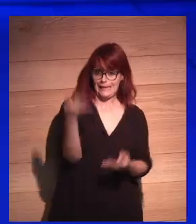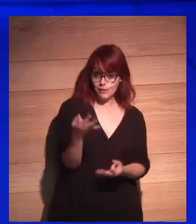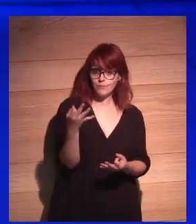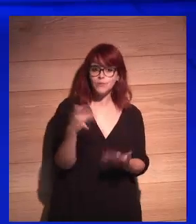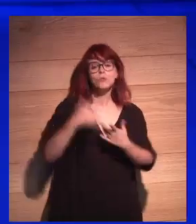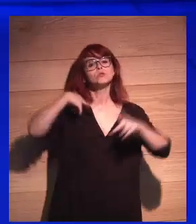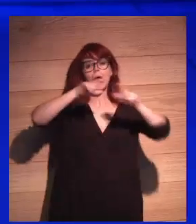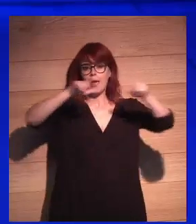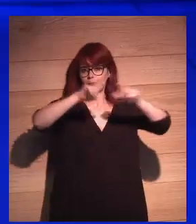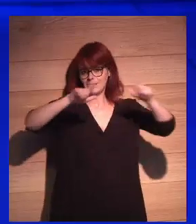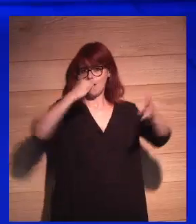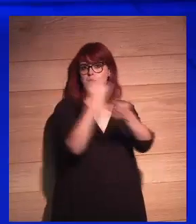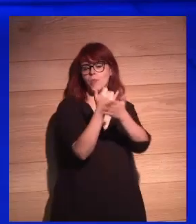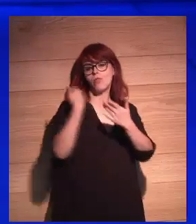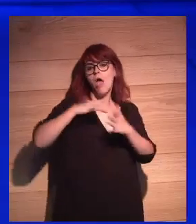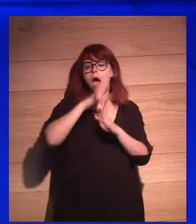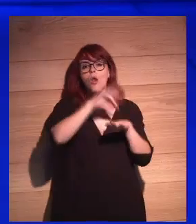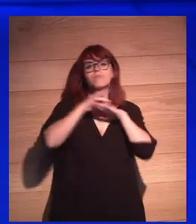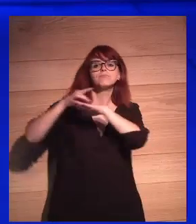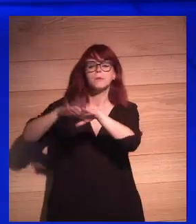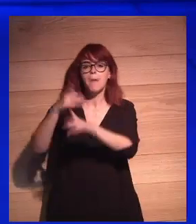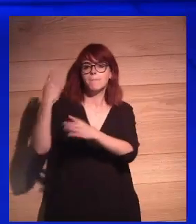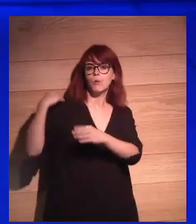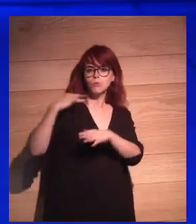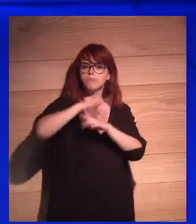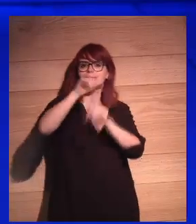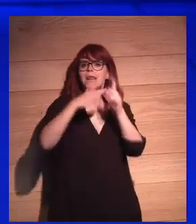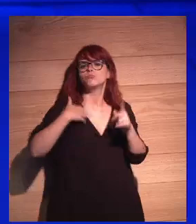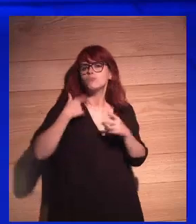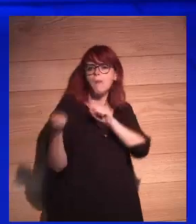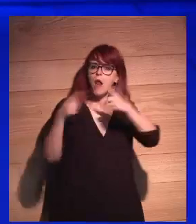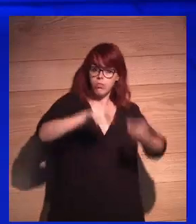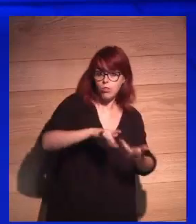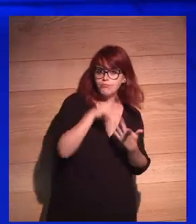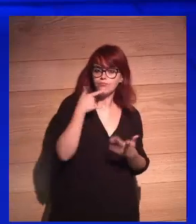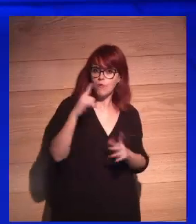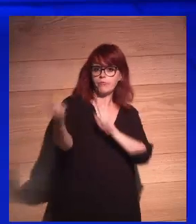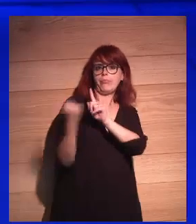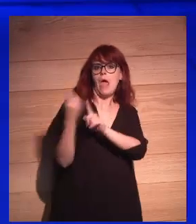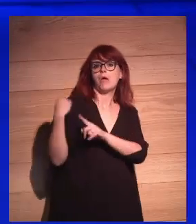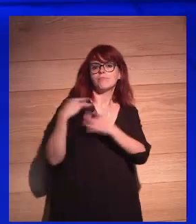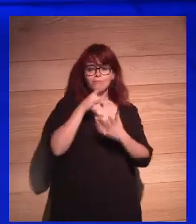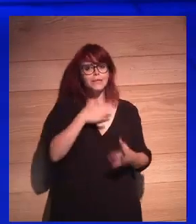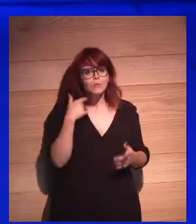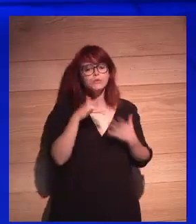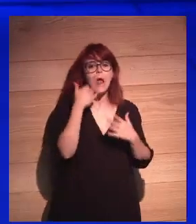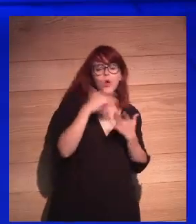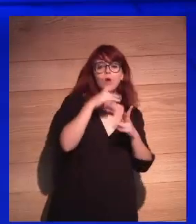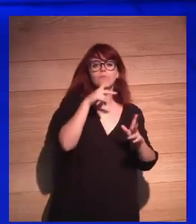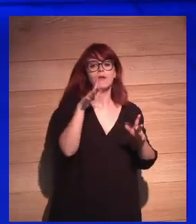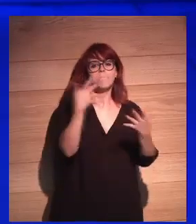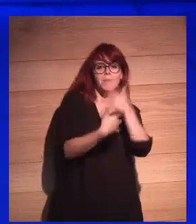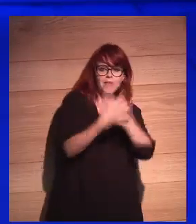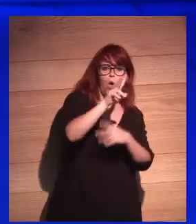empresa grande, entonces ahora nos llegan directamente y nos preguntan, vale, queremos algo como esto, y si nos vienen, que nos han venido varias diciendo, oye, queremos algo de realidad mixta,